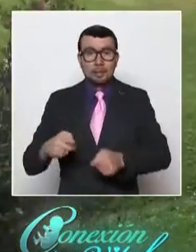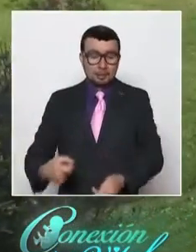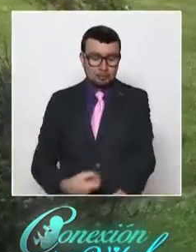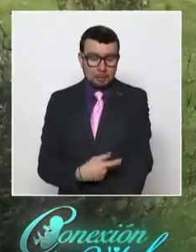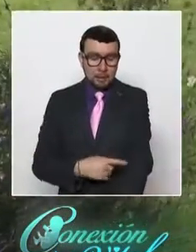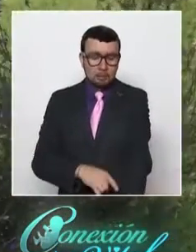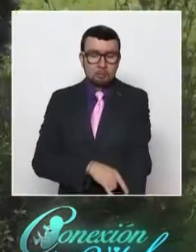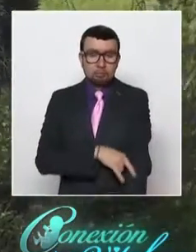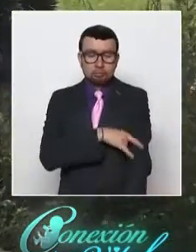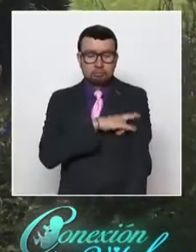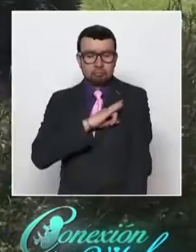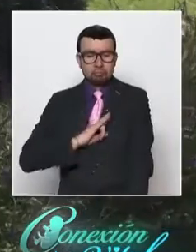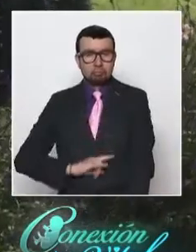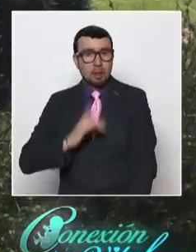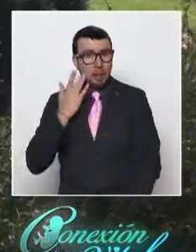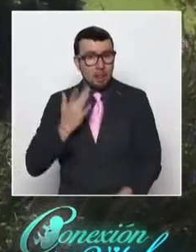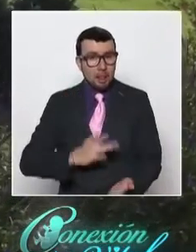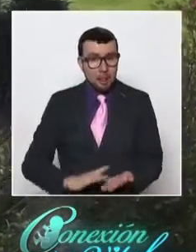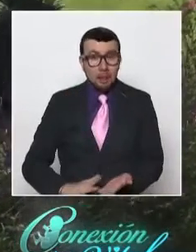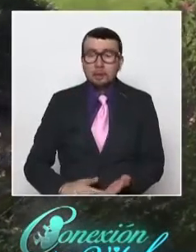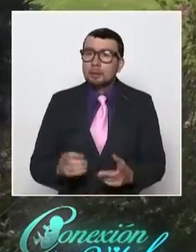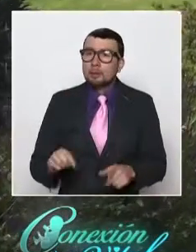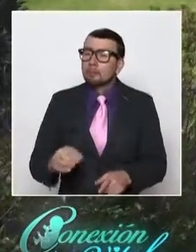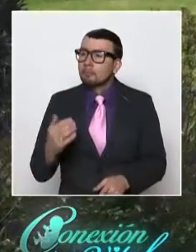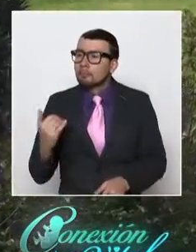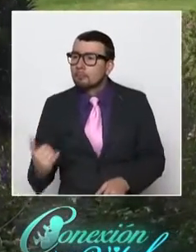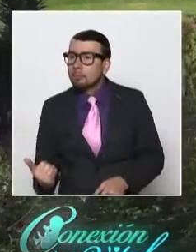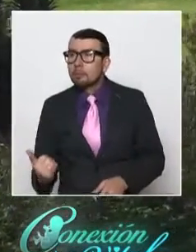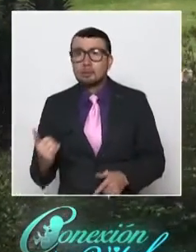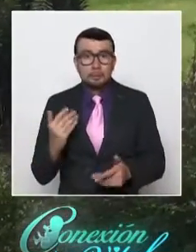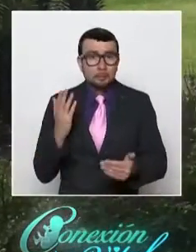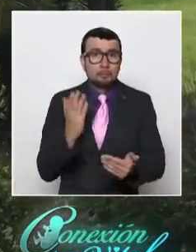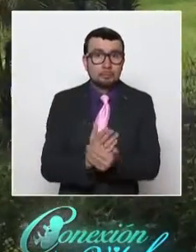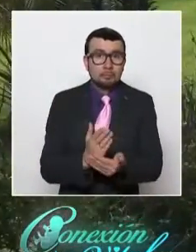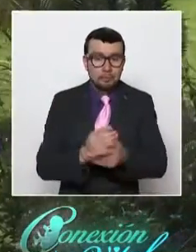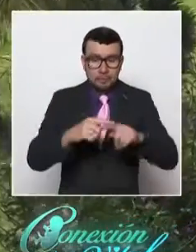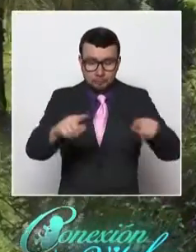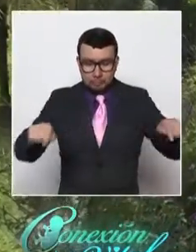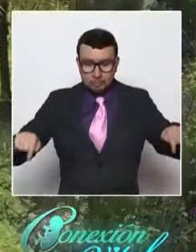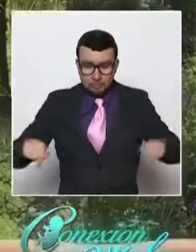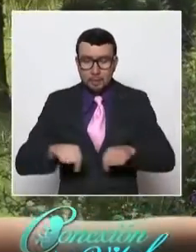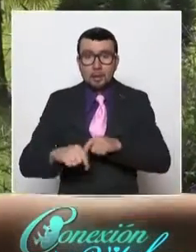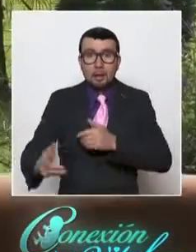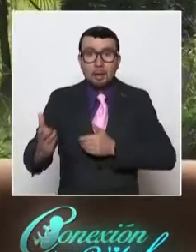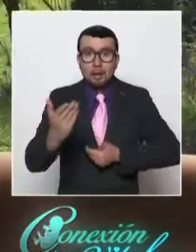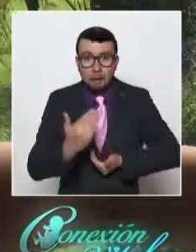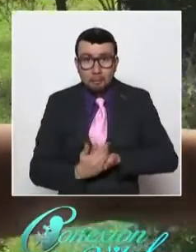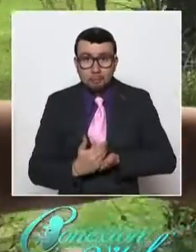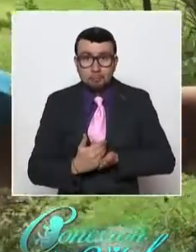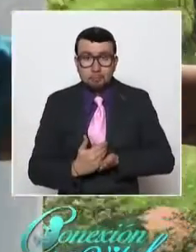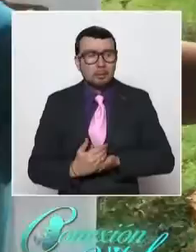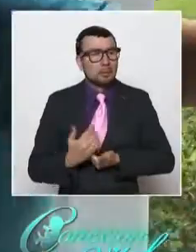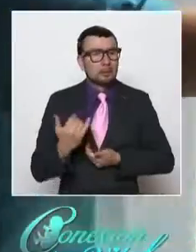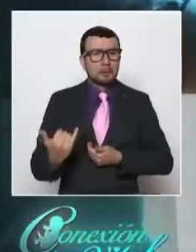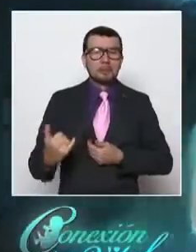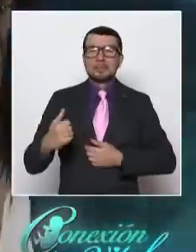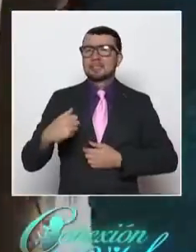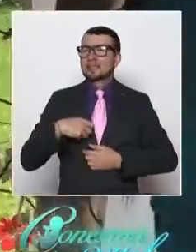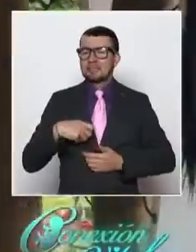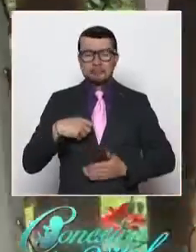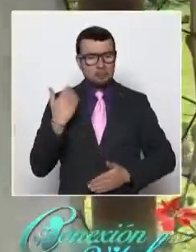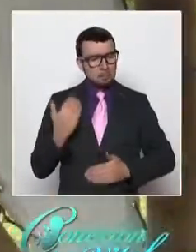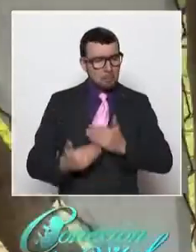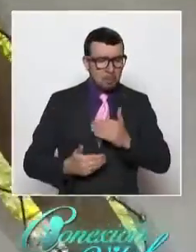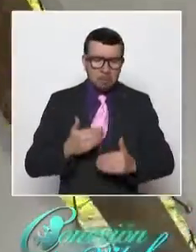y la entrada a este consultorio, como les digo, con todos los